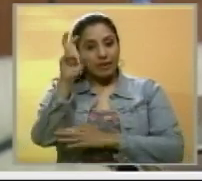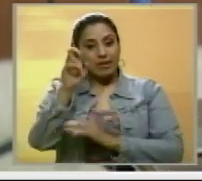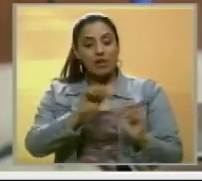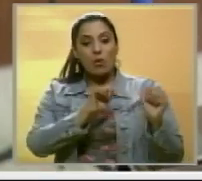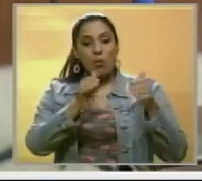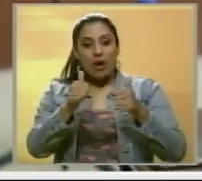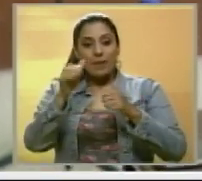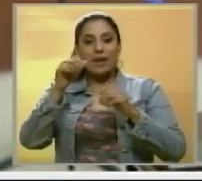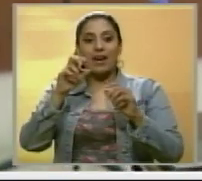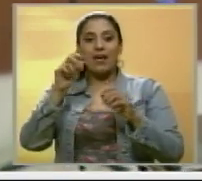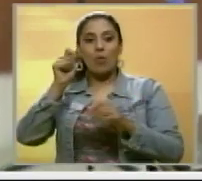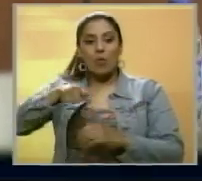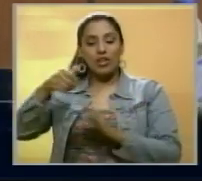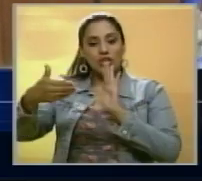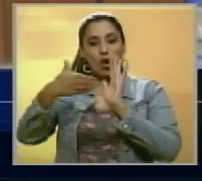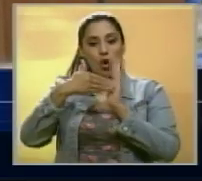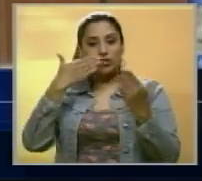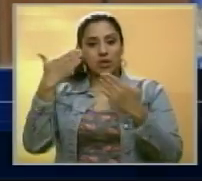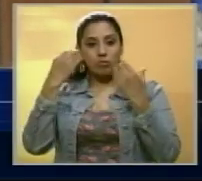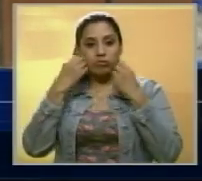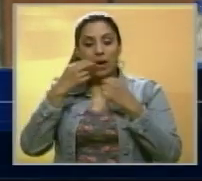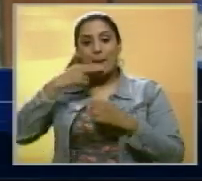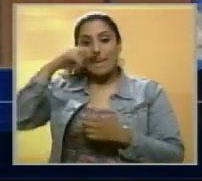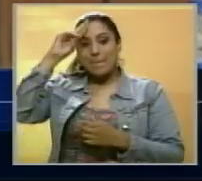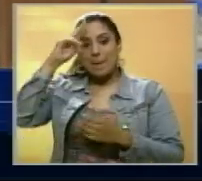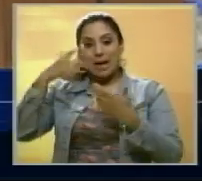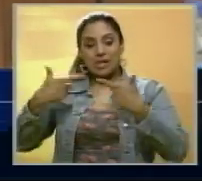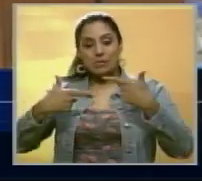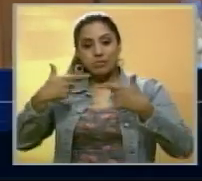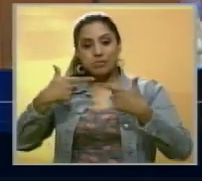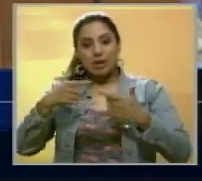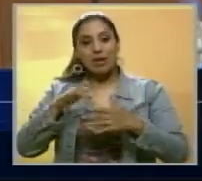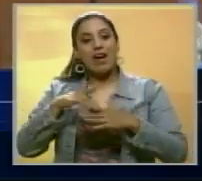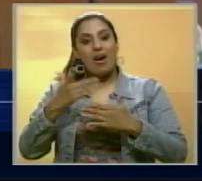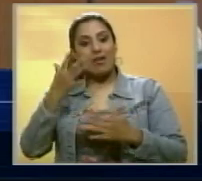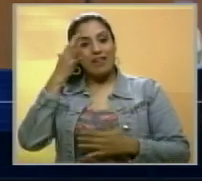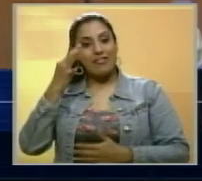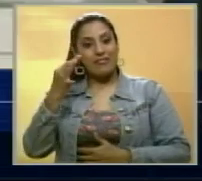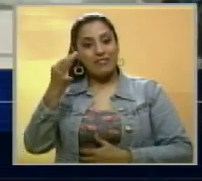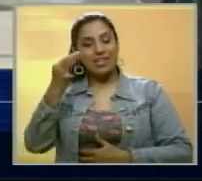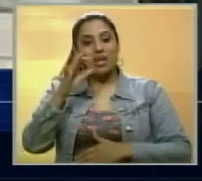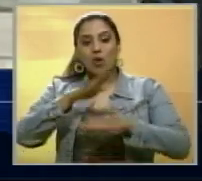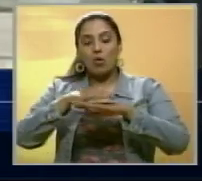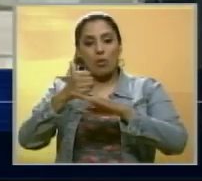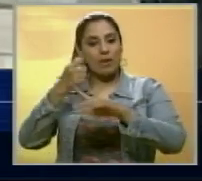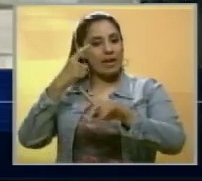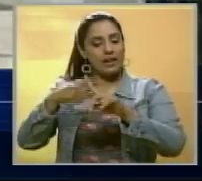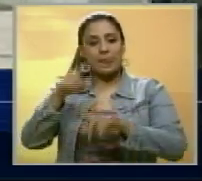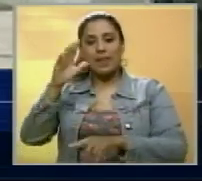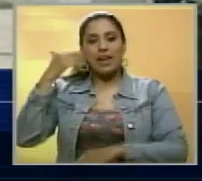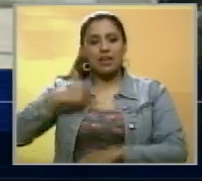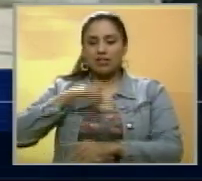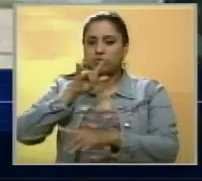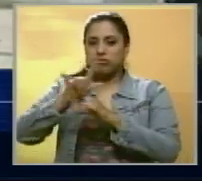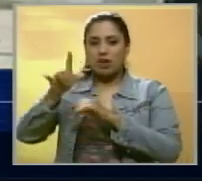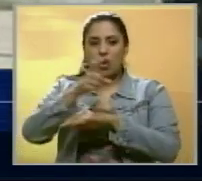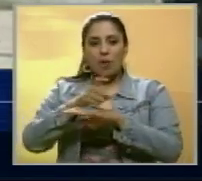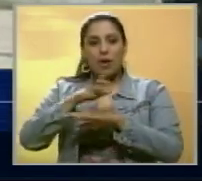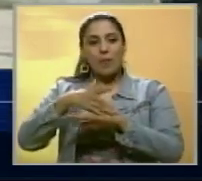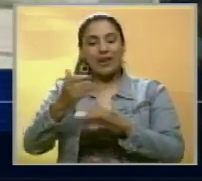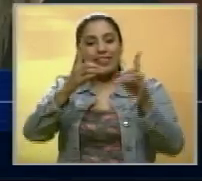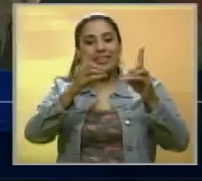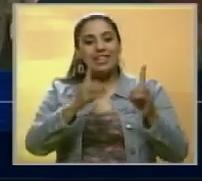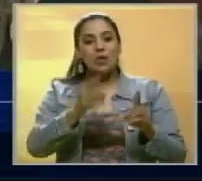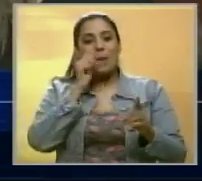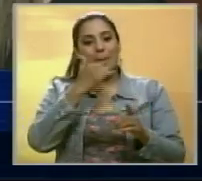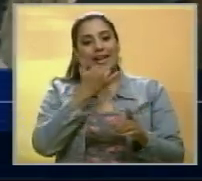la última sesión del juicio contra Lionel Messi y su padre Jorge Horacio Messi, y la fiscalía exculpó al jugador argentino de defraudar al Estado porque fue una